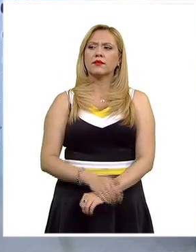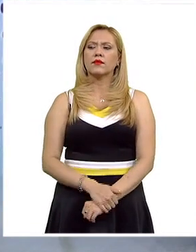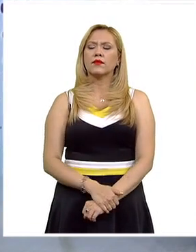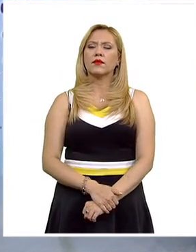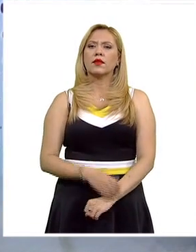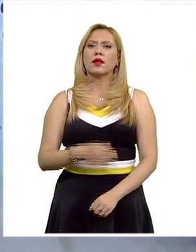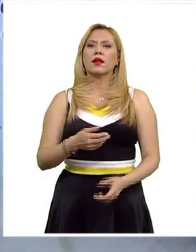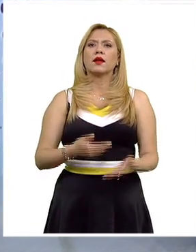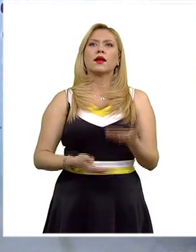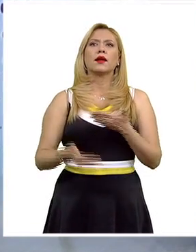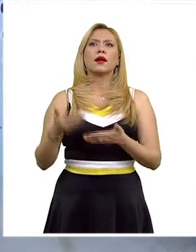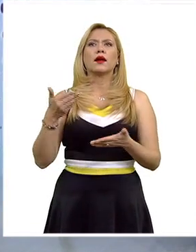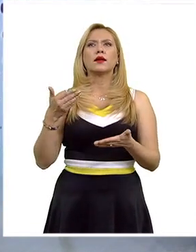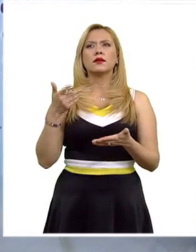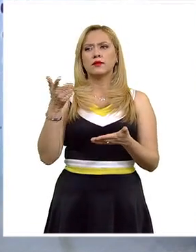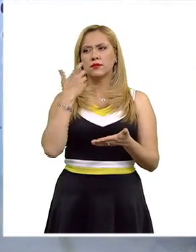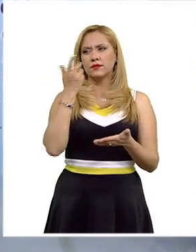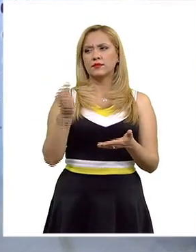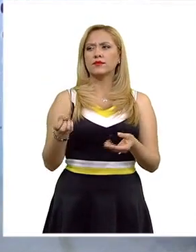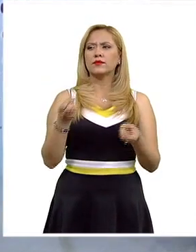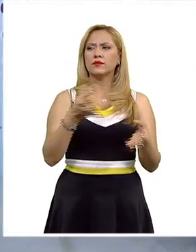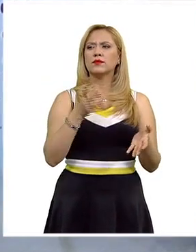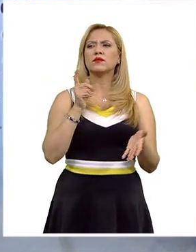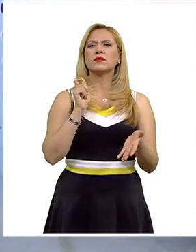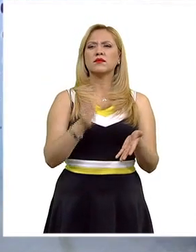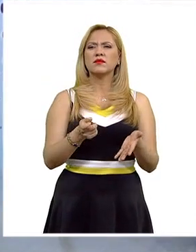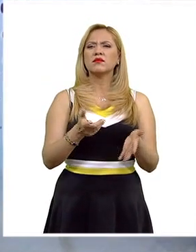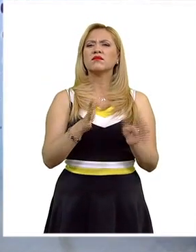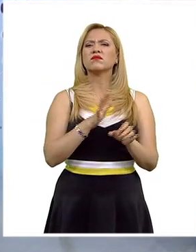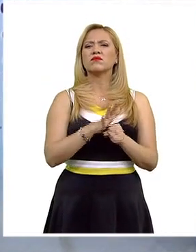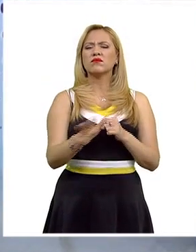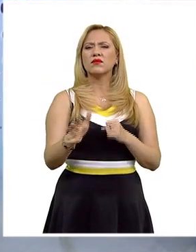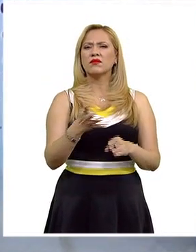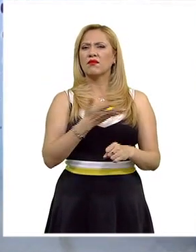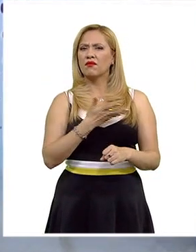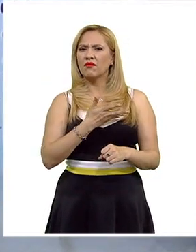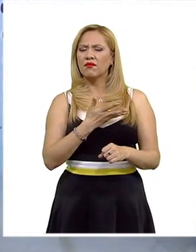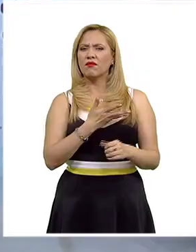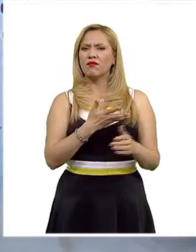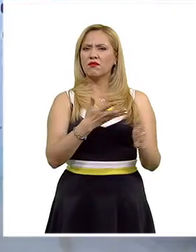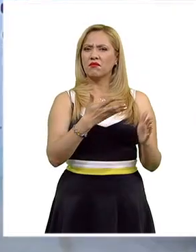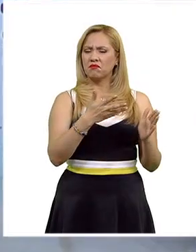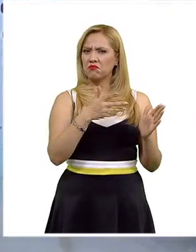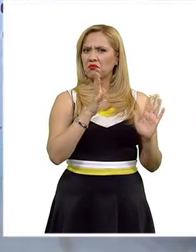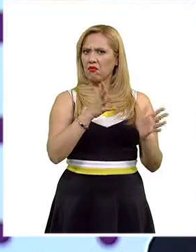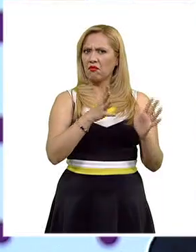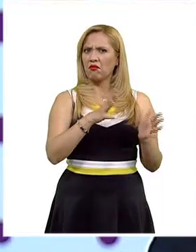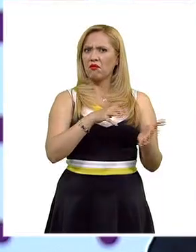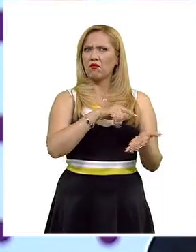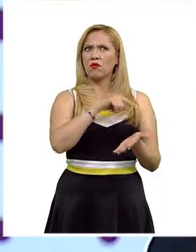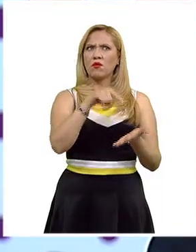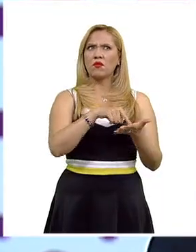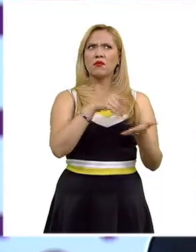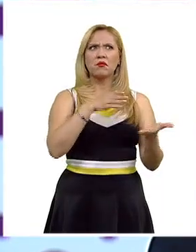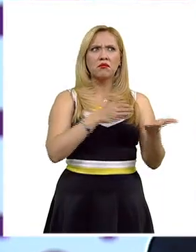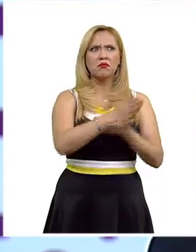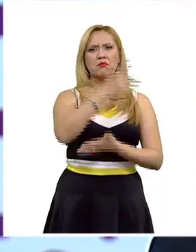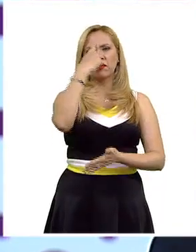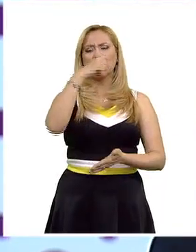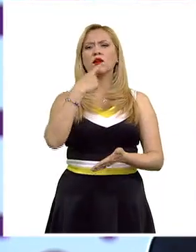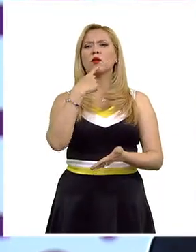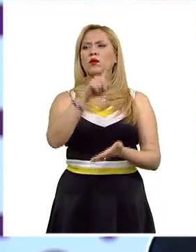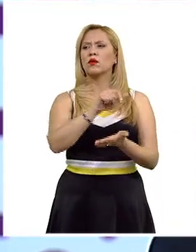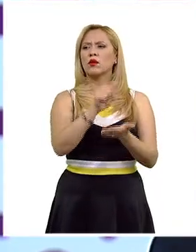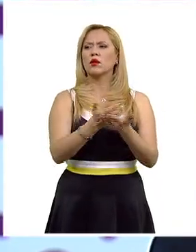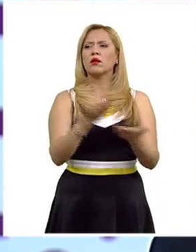el bloque anterior, pero si quisieras ahondar, ¿qué mecanismos hay para denunciar esto y que además que fueran los más accesibles, los más fáciles para